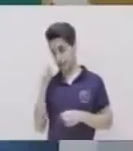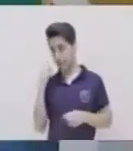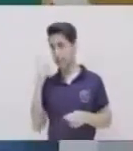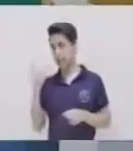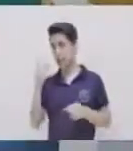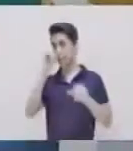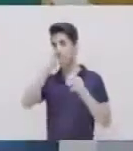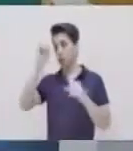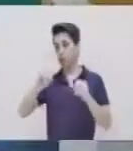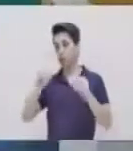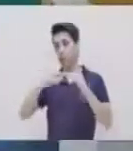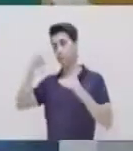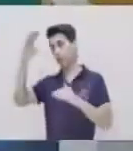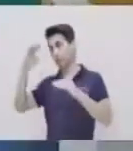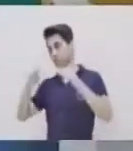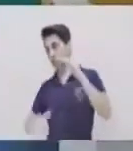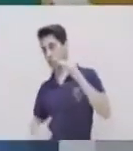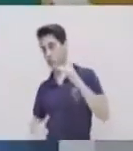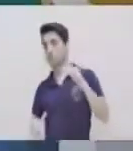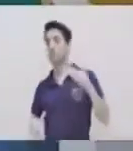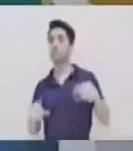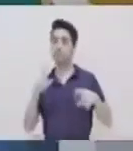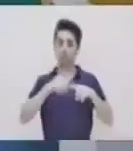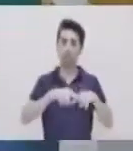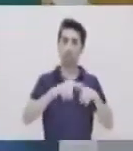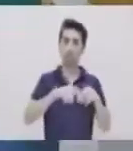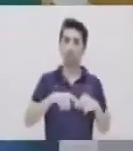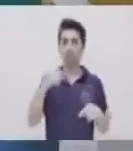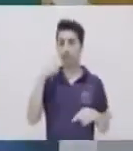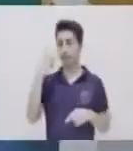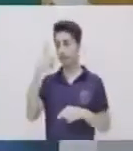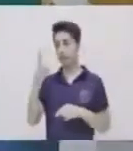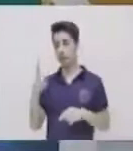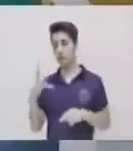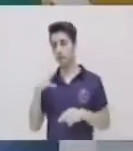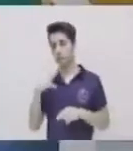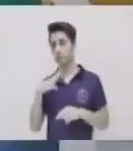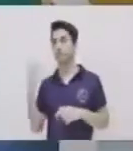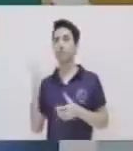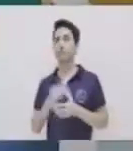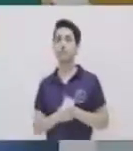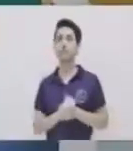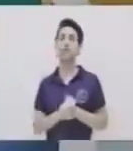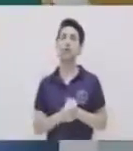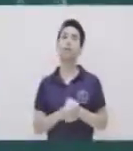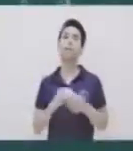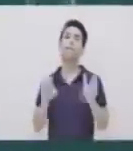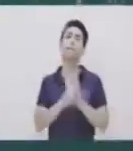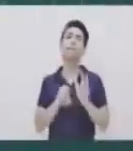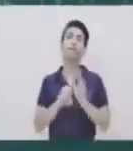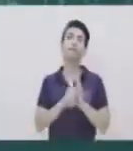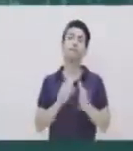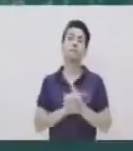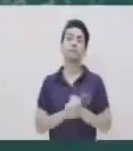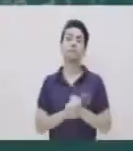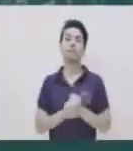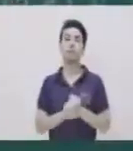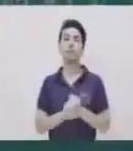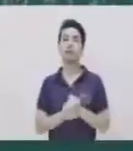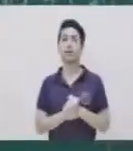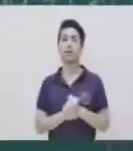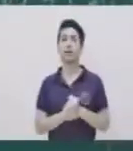si es un porcentaje más pequeño, es un porcentaje más grande del dato que me están dando. Por ejemplo, el decil 8.